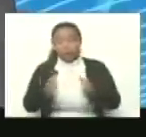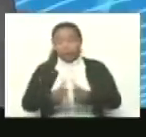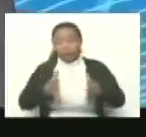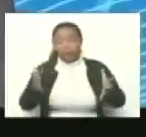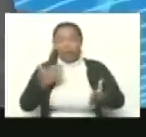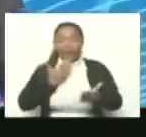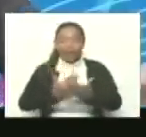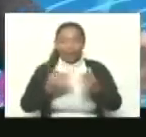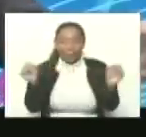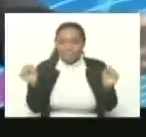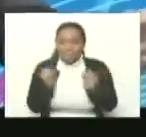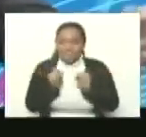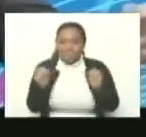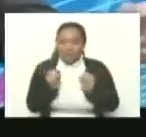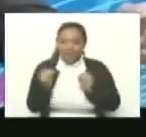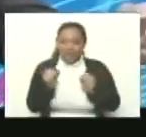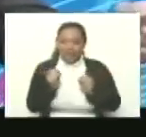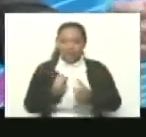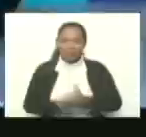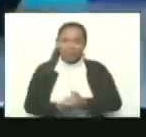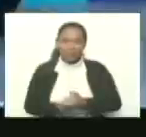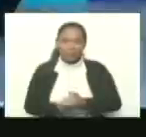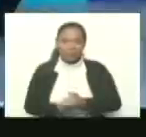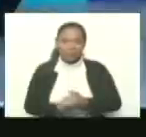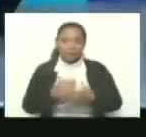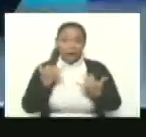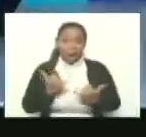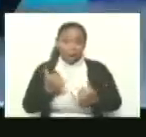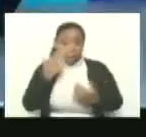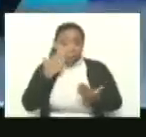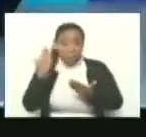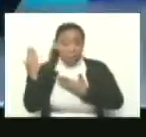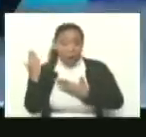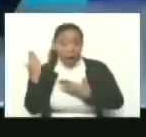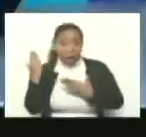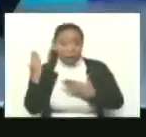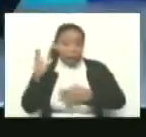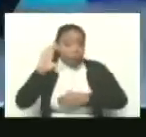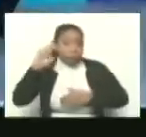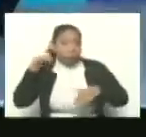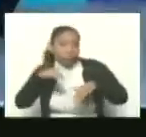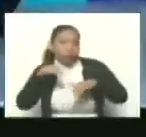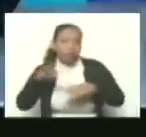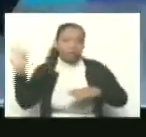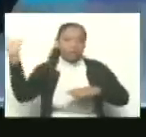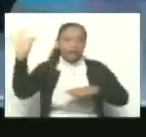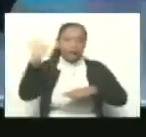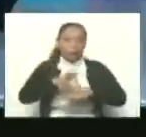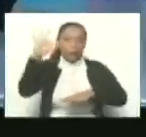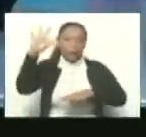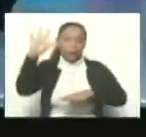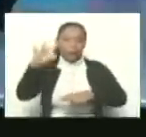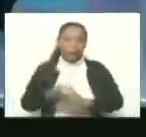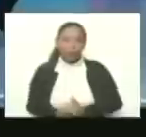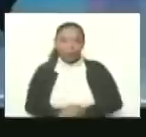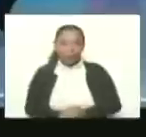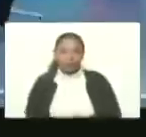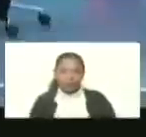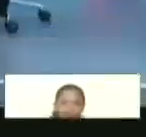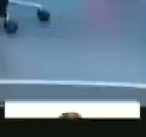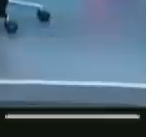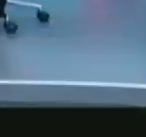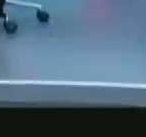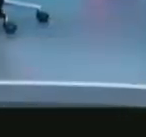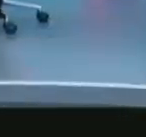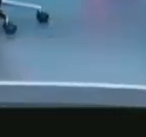Mérida, Jason, te agradezco, y vamos a escuchar la canción El Zancudo. Ah, ¿qué me dice la canción El Zancudo?